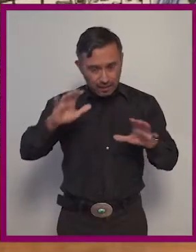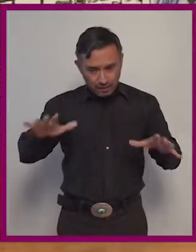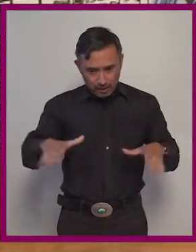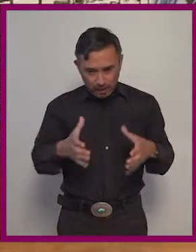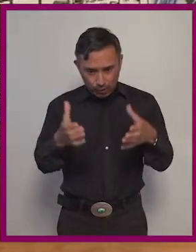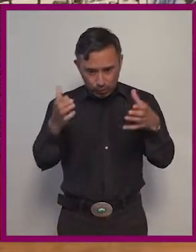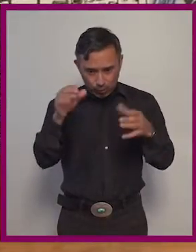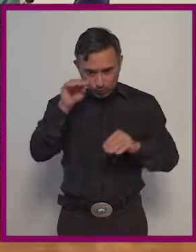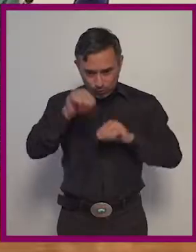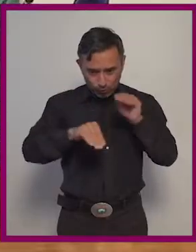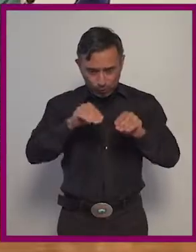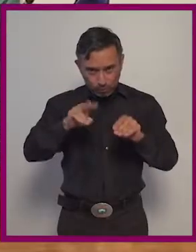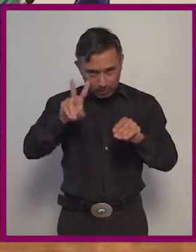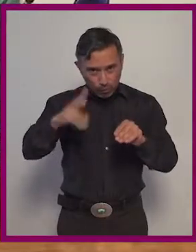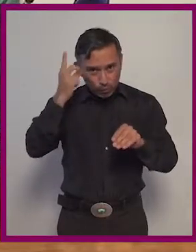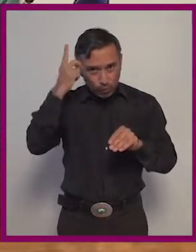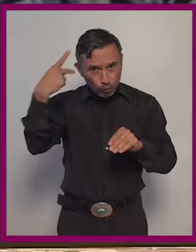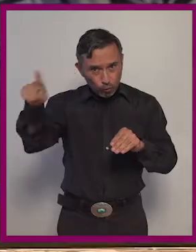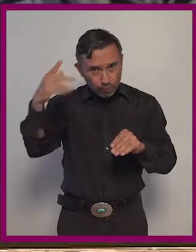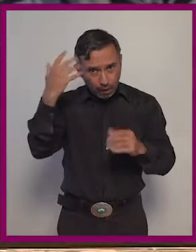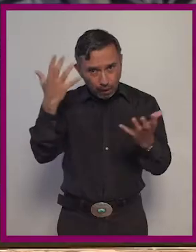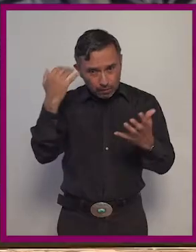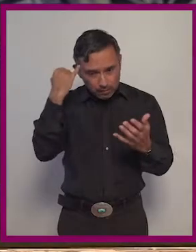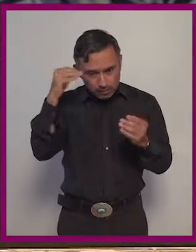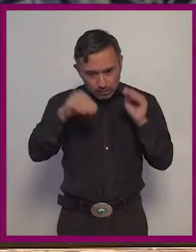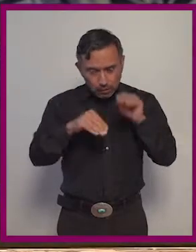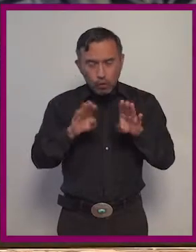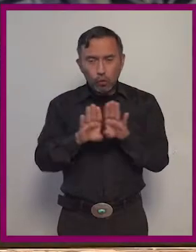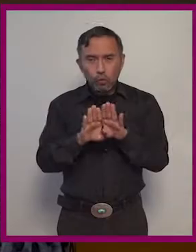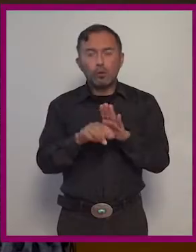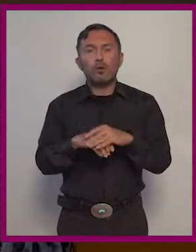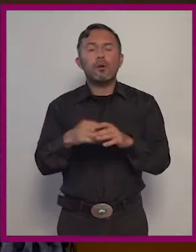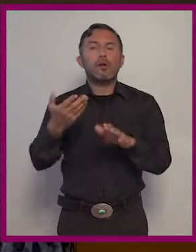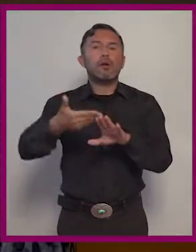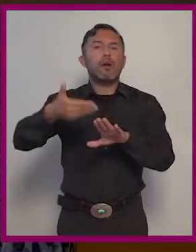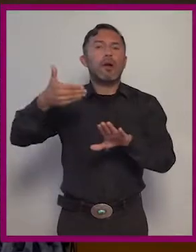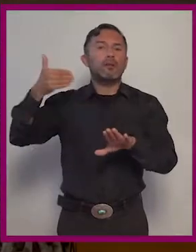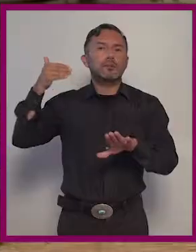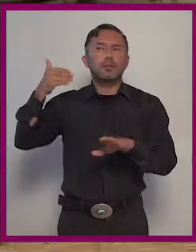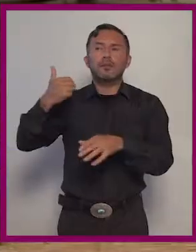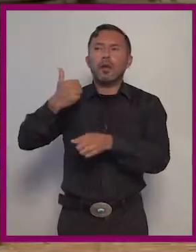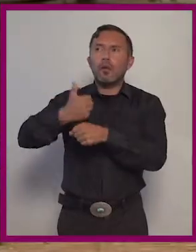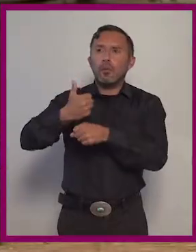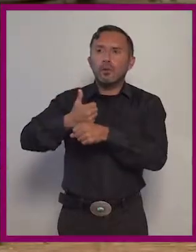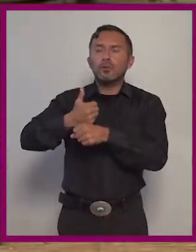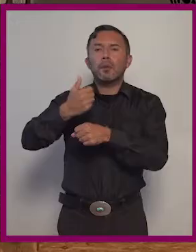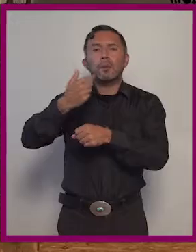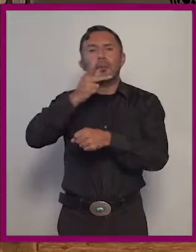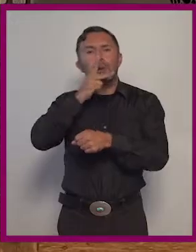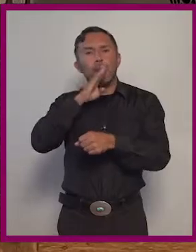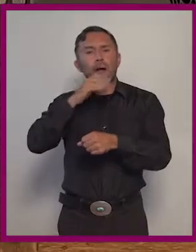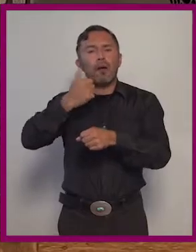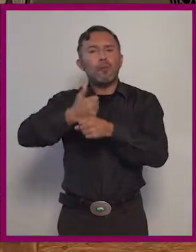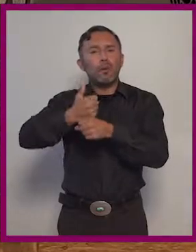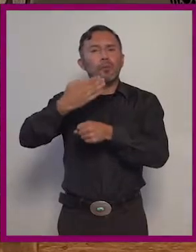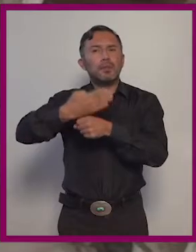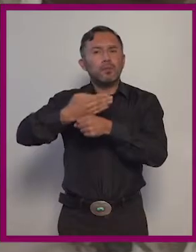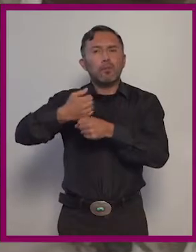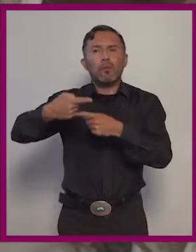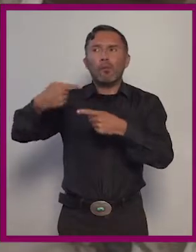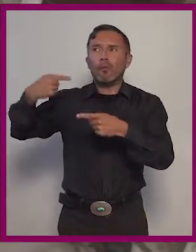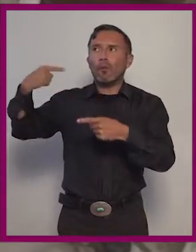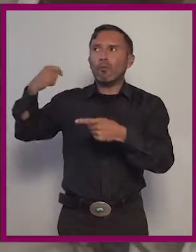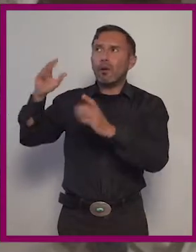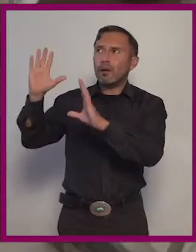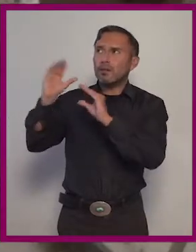las directrices y, digamos, enseñanzas que ha recibido de parte de su madre, de su abuela y bisabuela, ¿no? Él